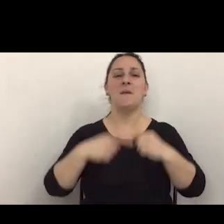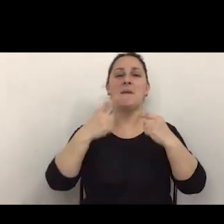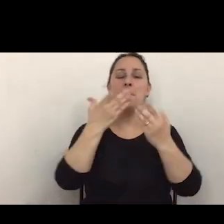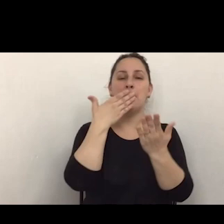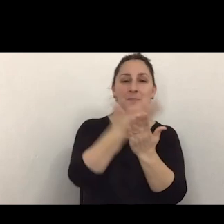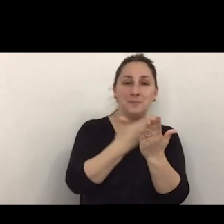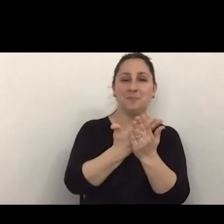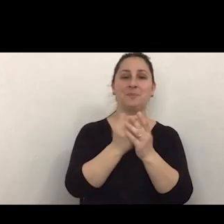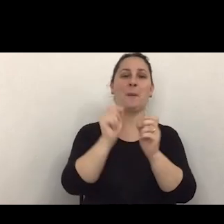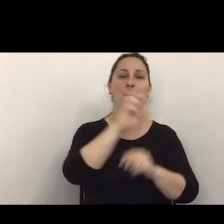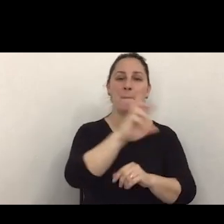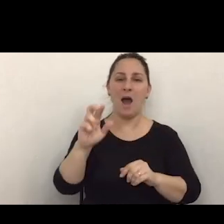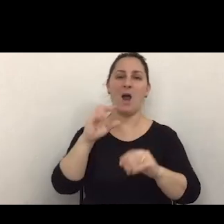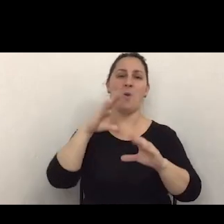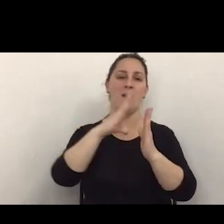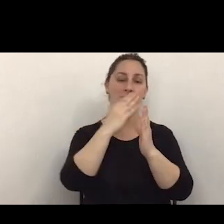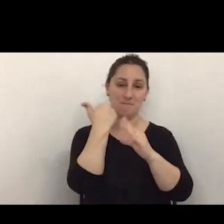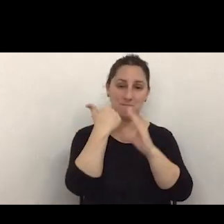les llegará a través del mail